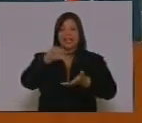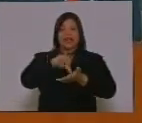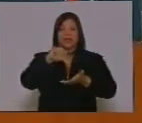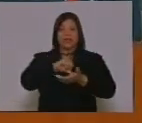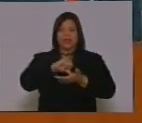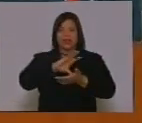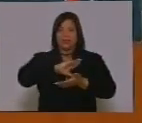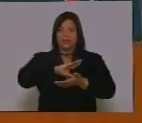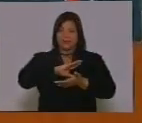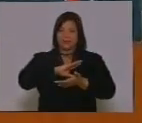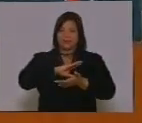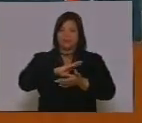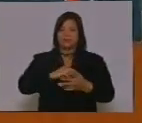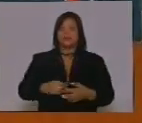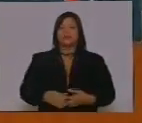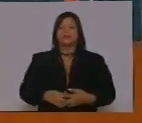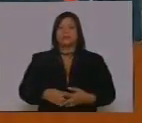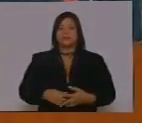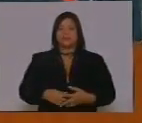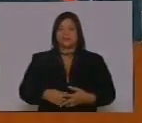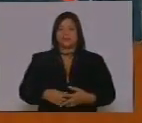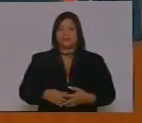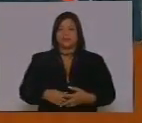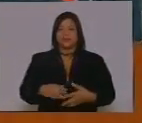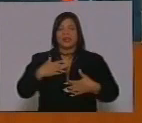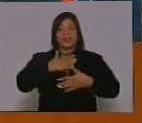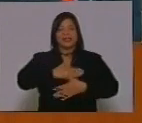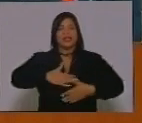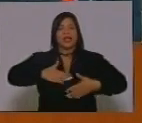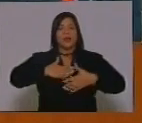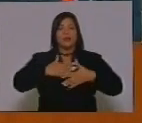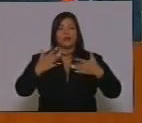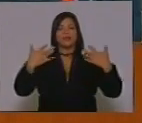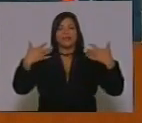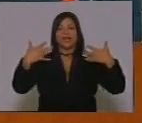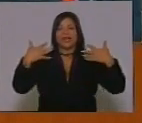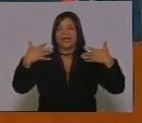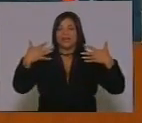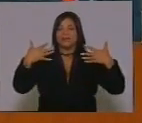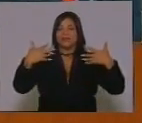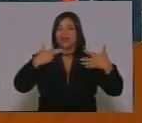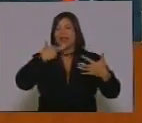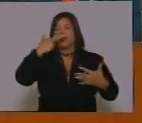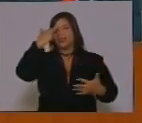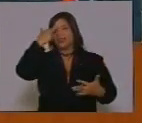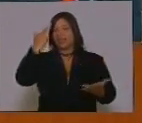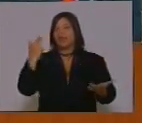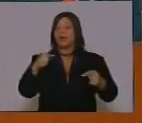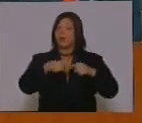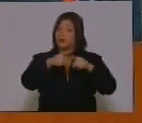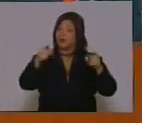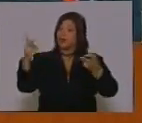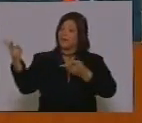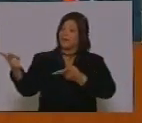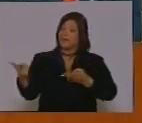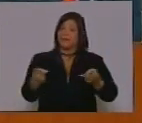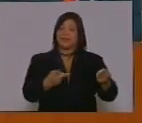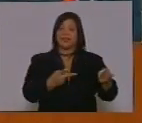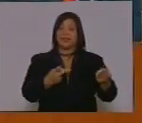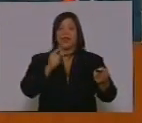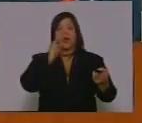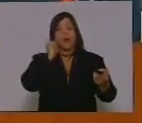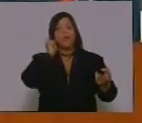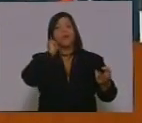estado, en este sabroso clima de Los Teques, y son ustedes bienvenidos y